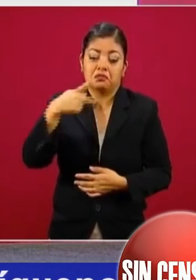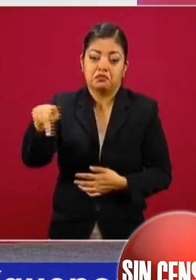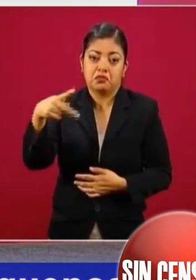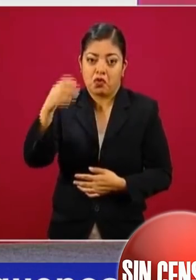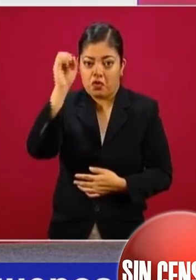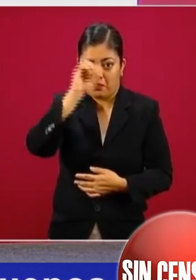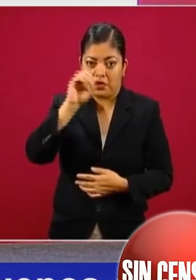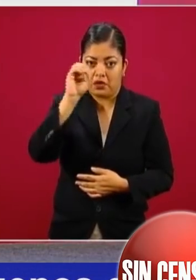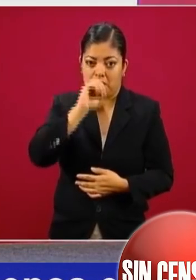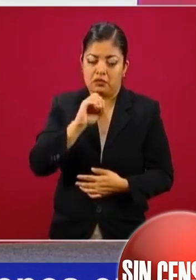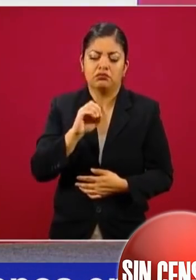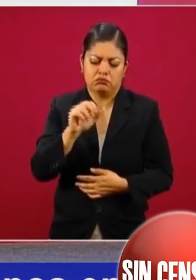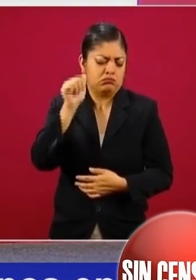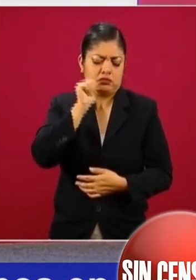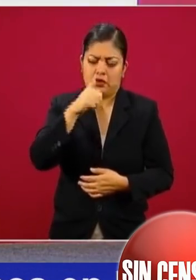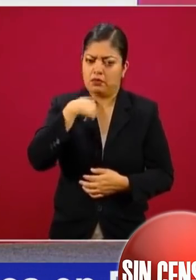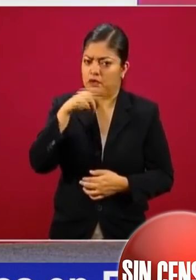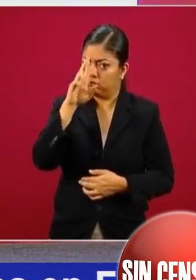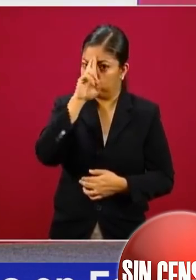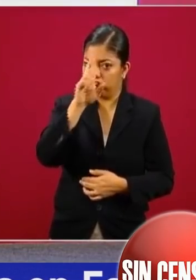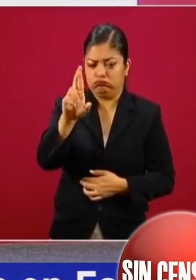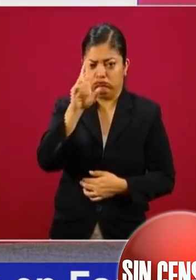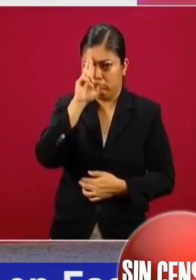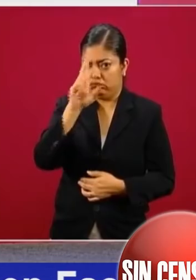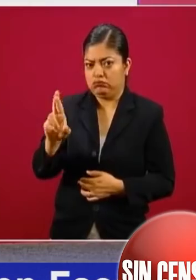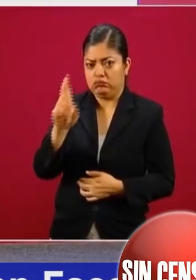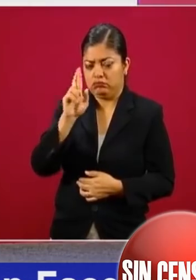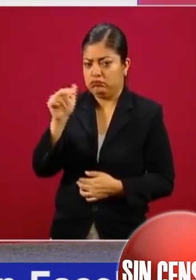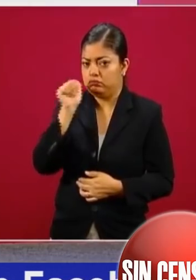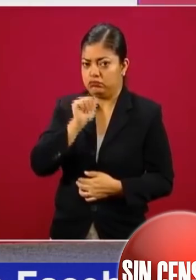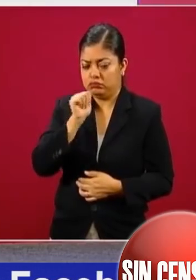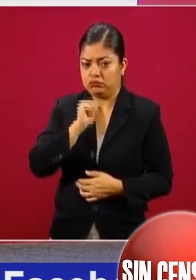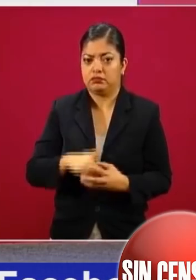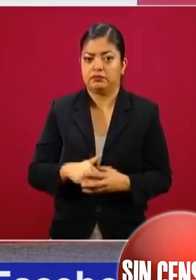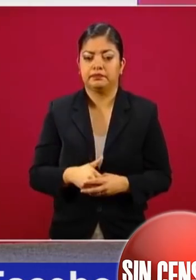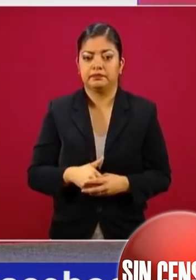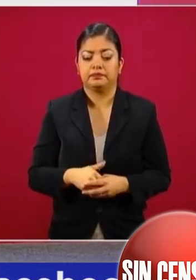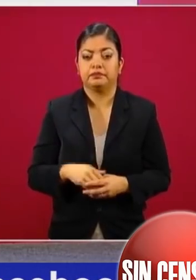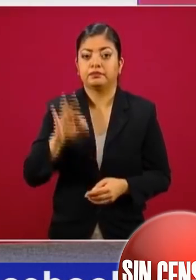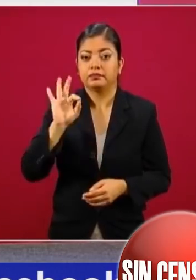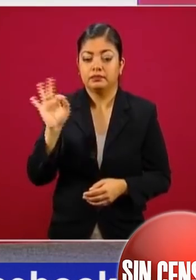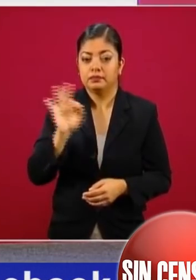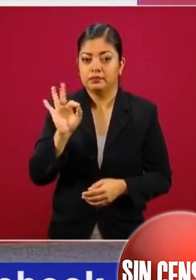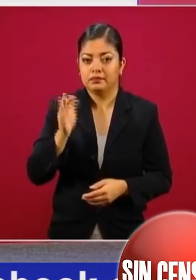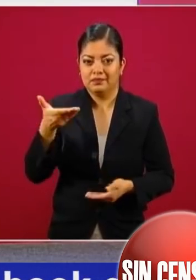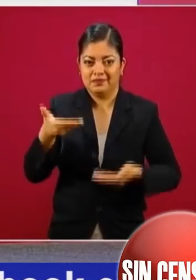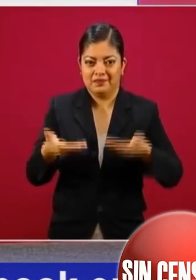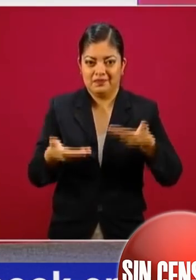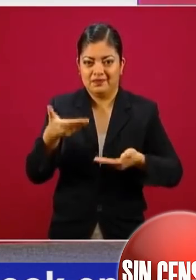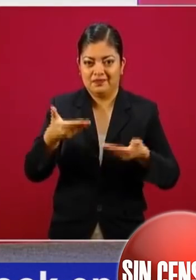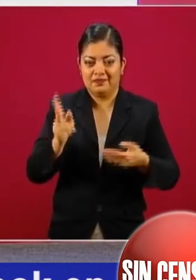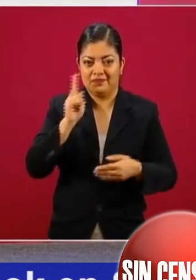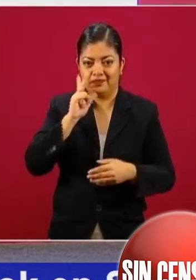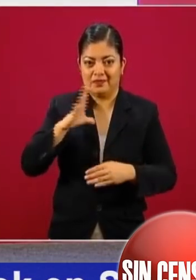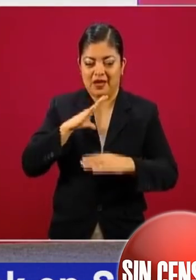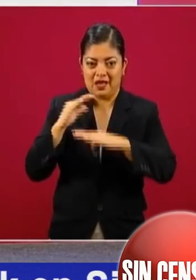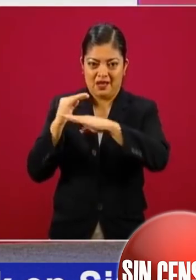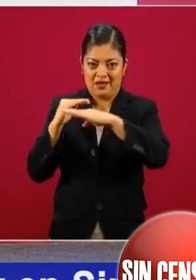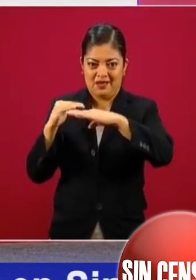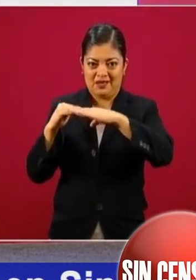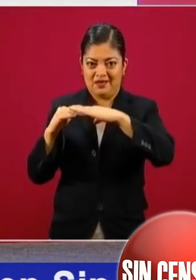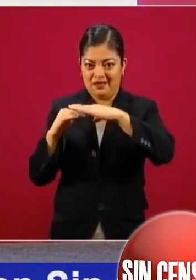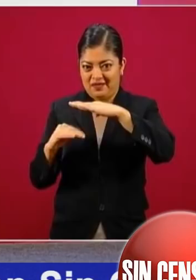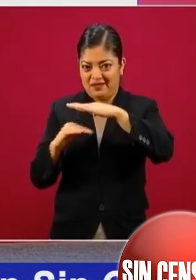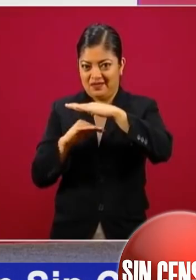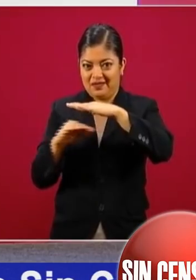vista, siempre muy respetable, siempre muy respetable. Si comparamos el área que está debajo de esta curva, que es la suma